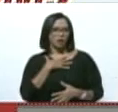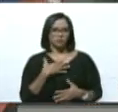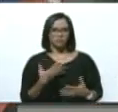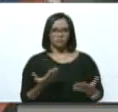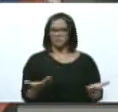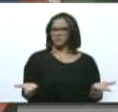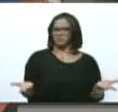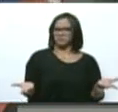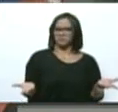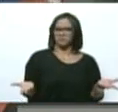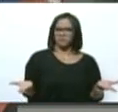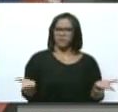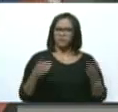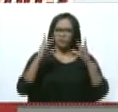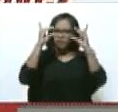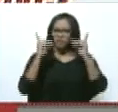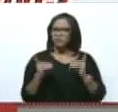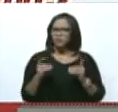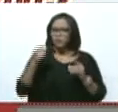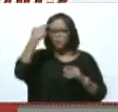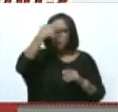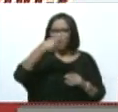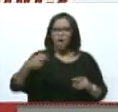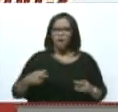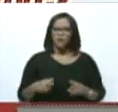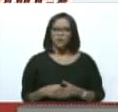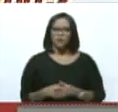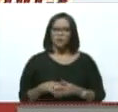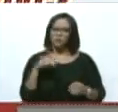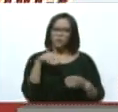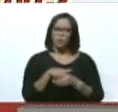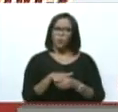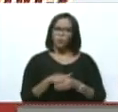bueno, ¿qué pasó? Se fue la expresión popular del voto.